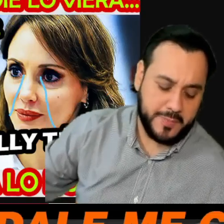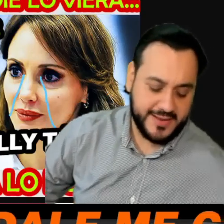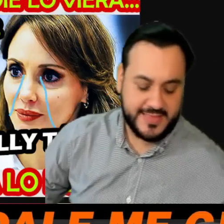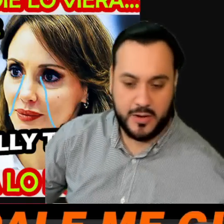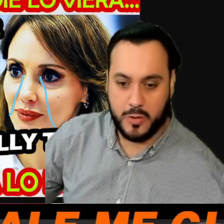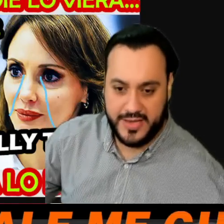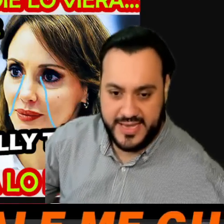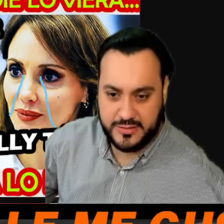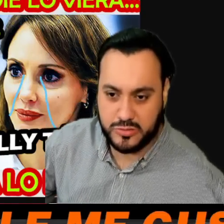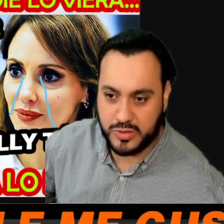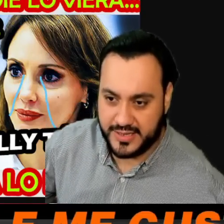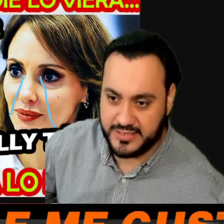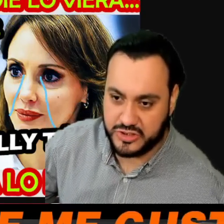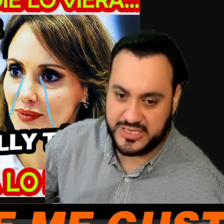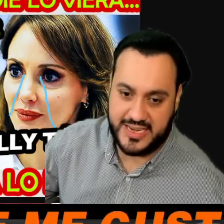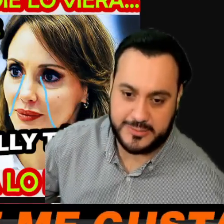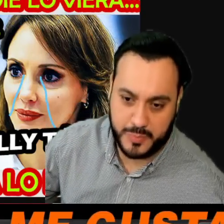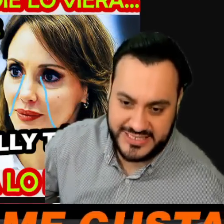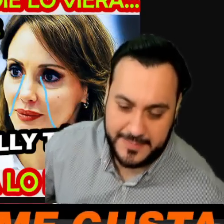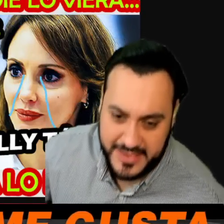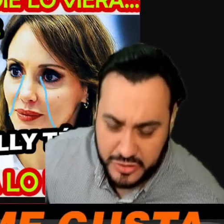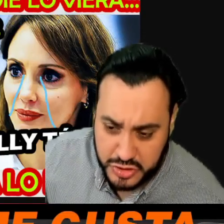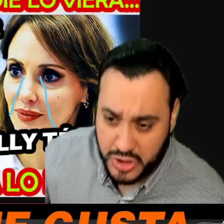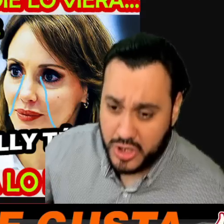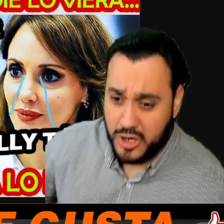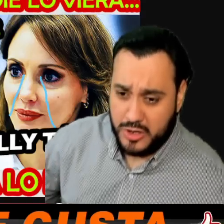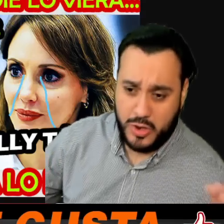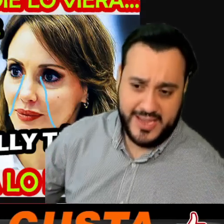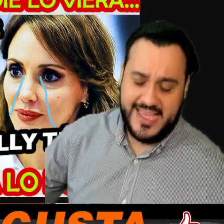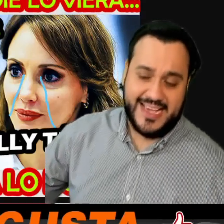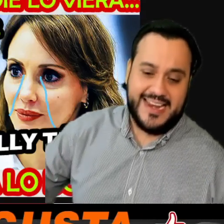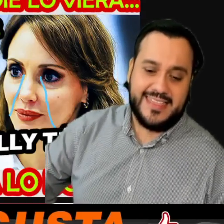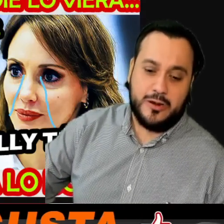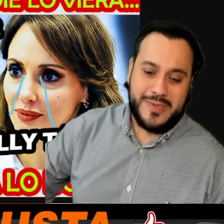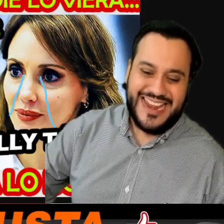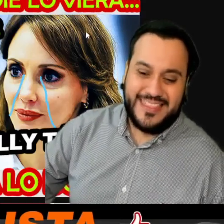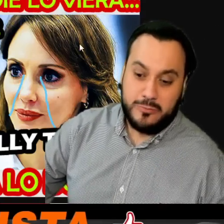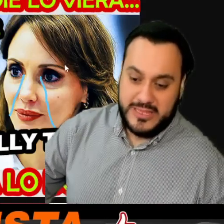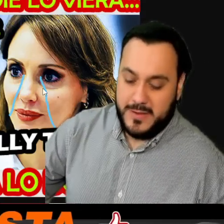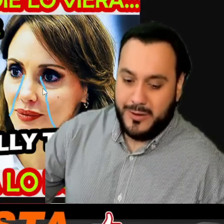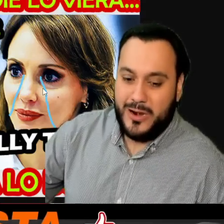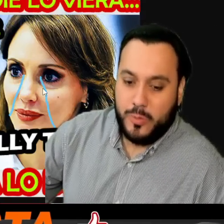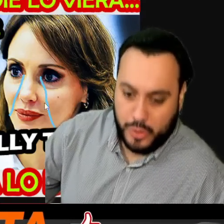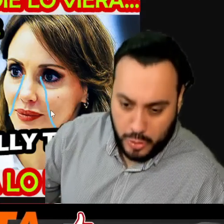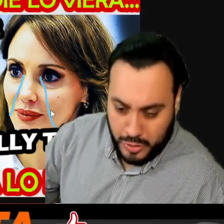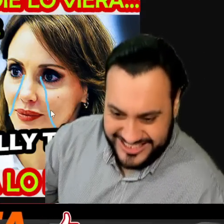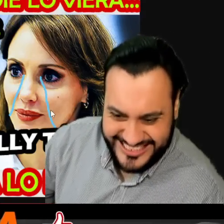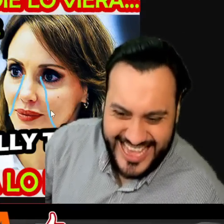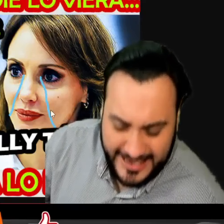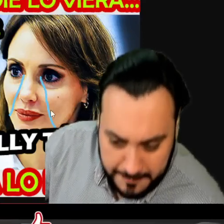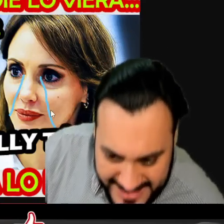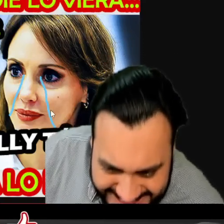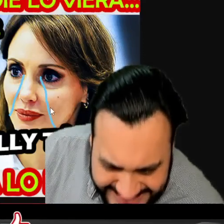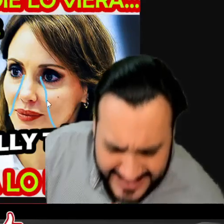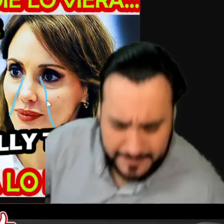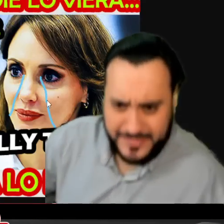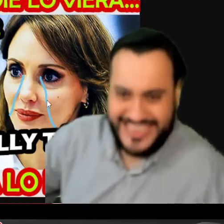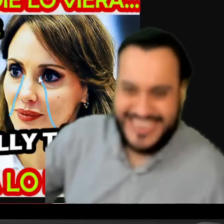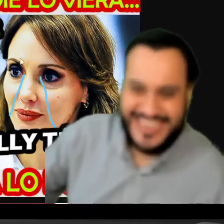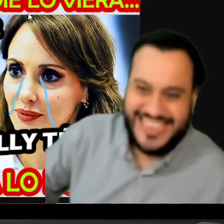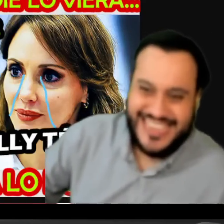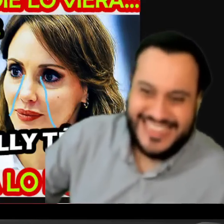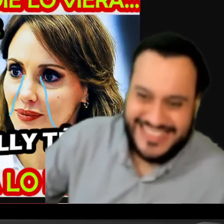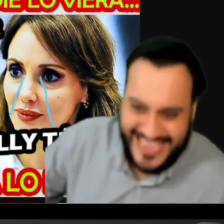y compártelo en tus redes sociales pues amigos no quería que nadie lo viera de última hora lo borro se arrepiente